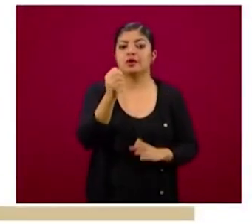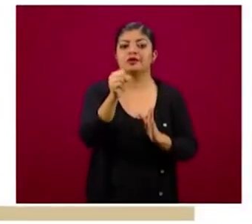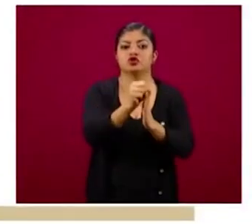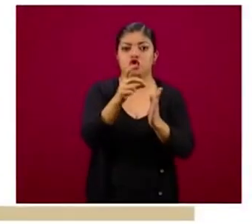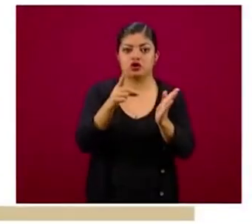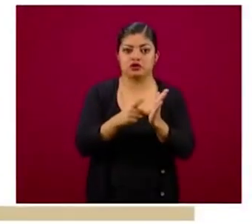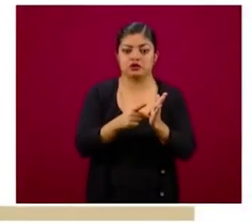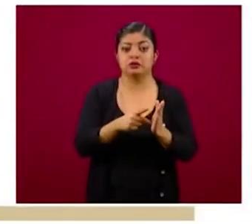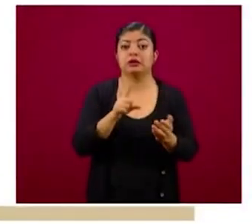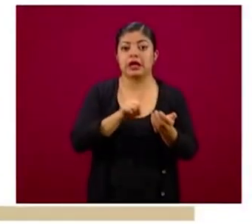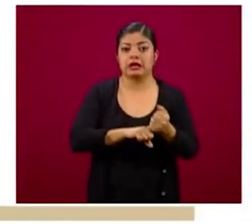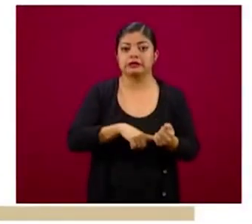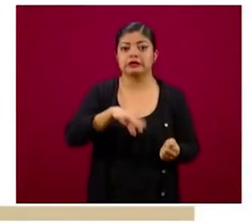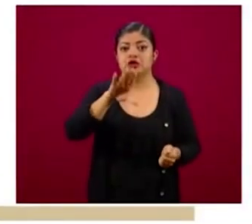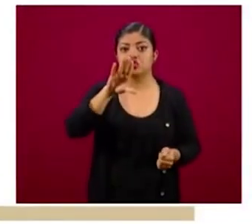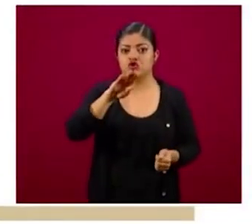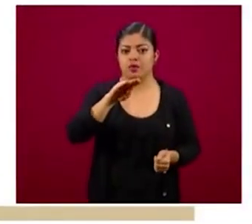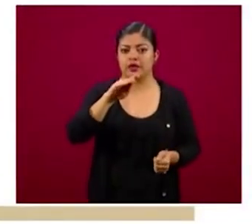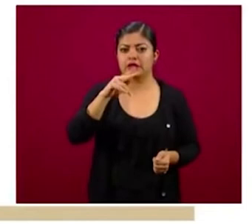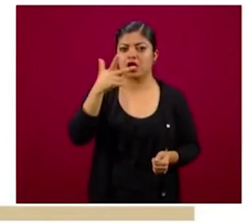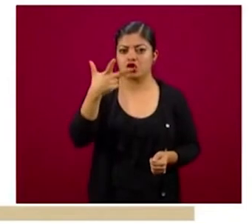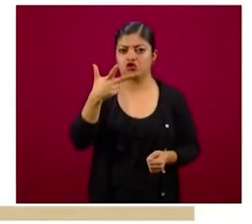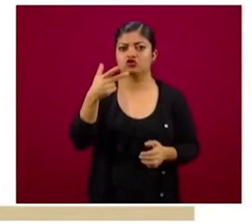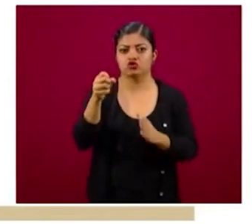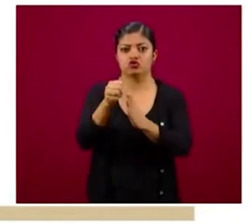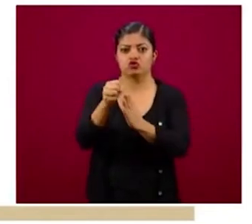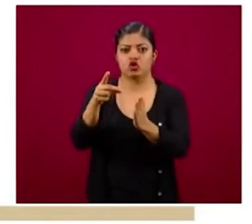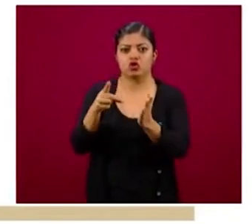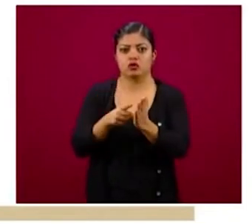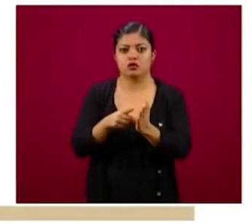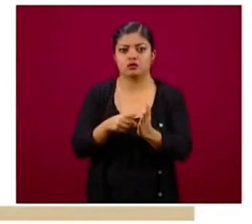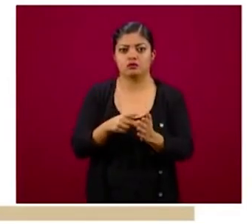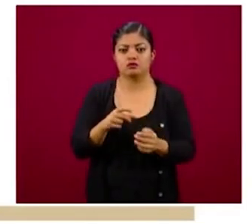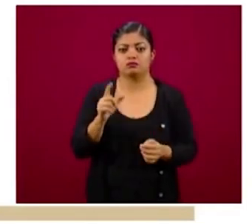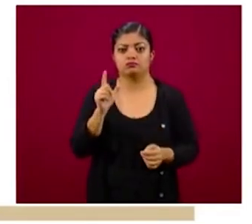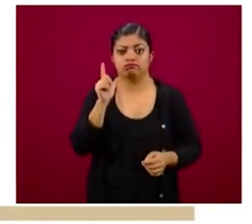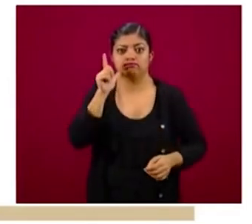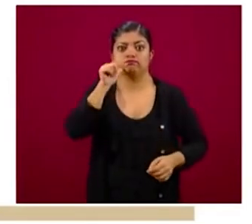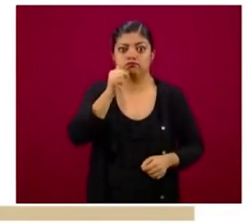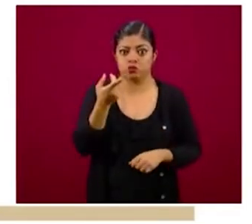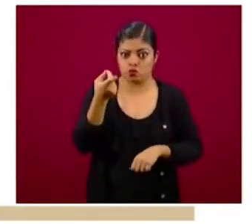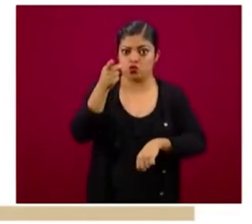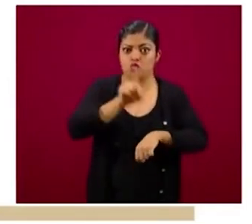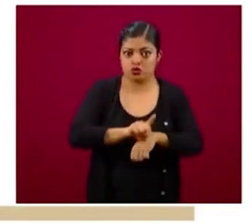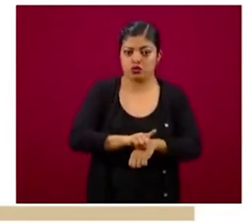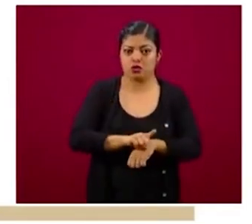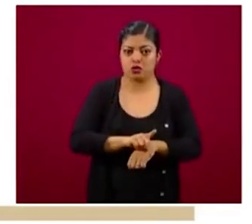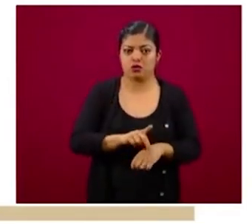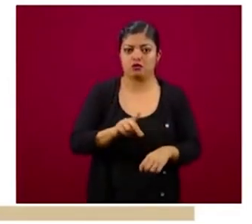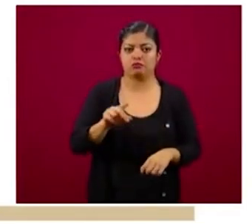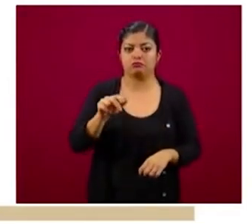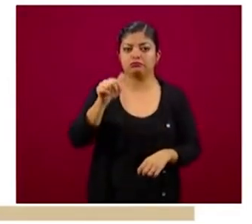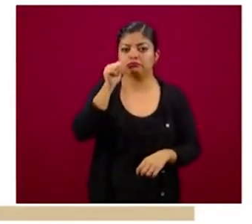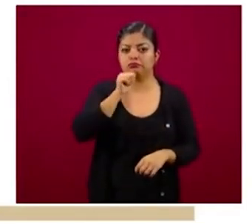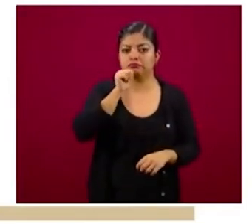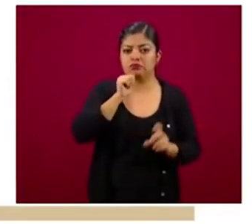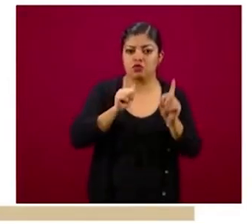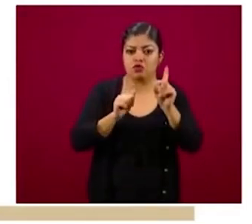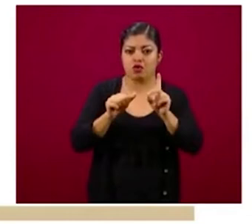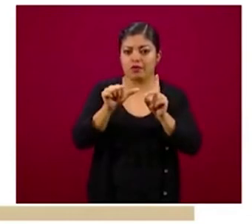tuvimos 58 98 perdón solicitudes de un día a otro generalmente de domingo a lunes